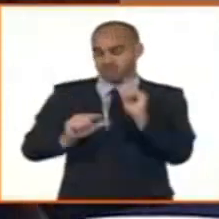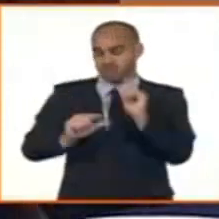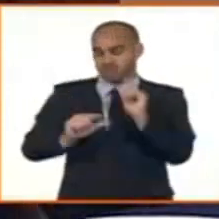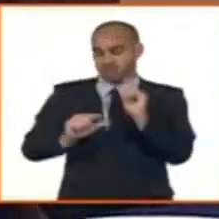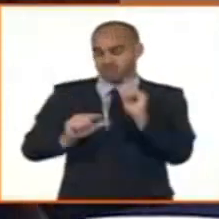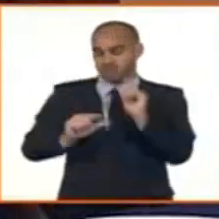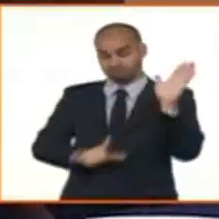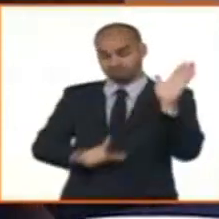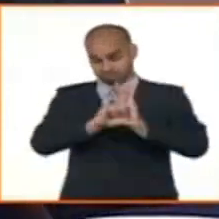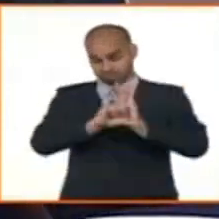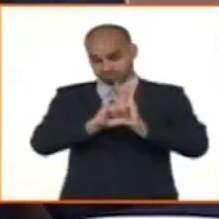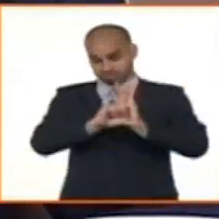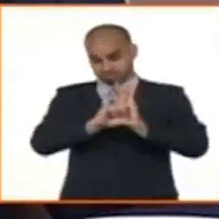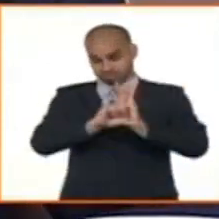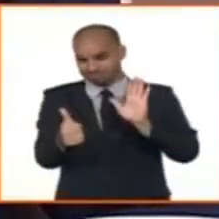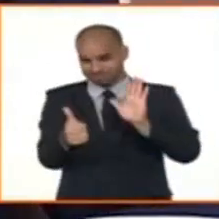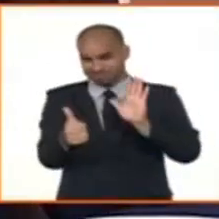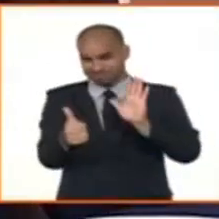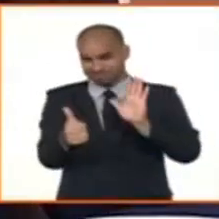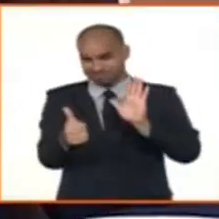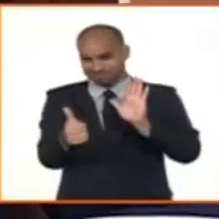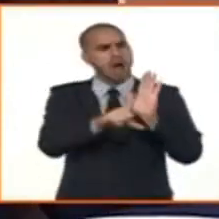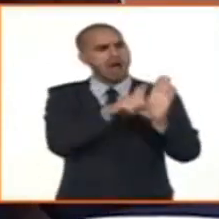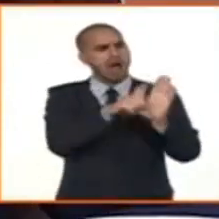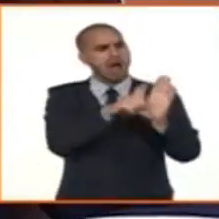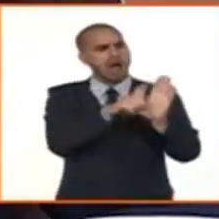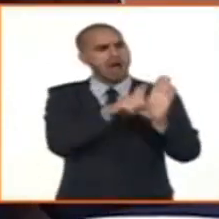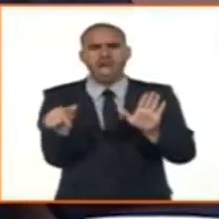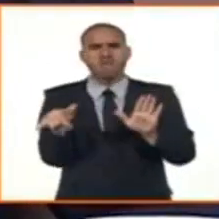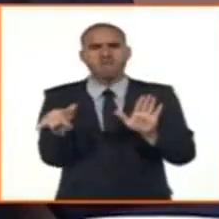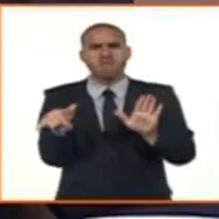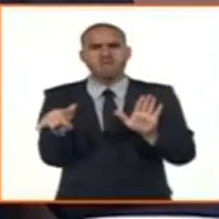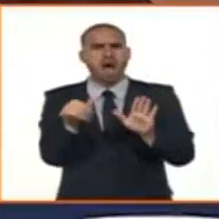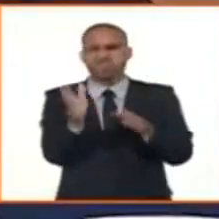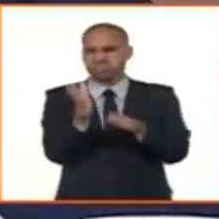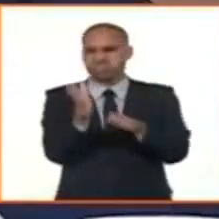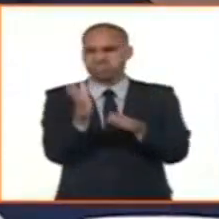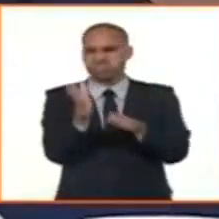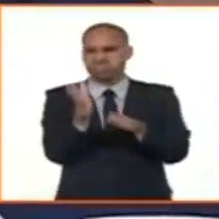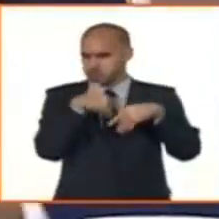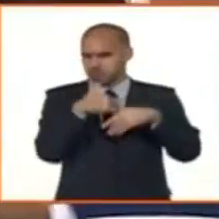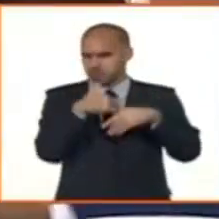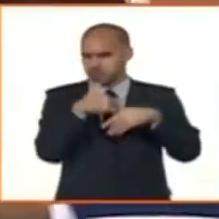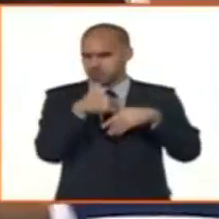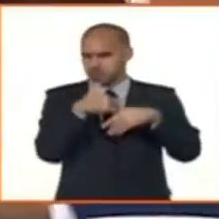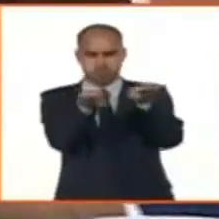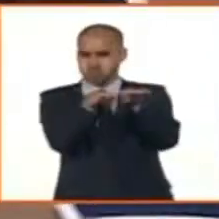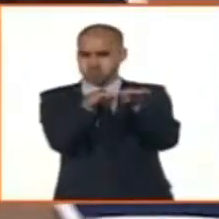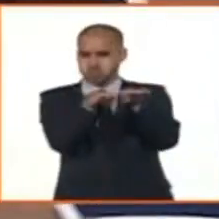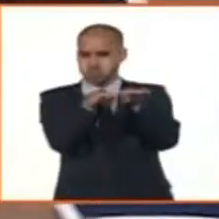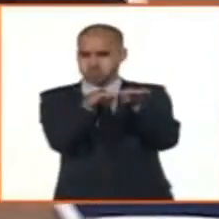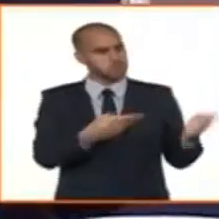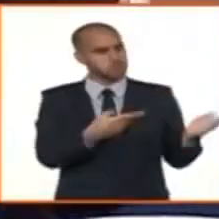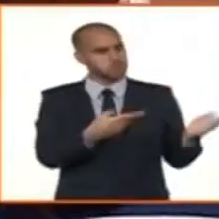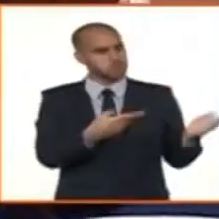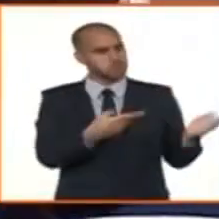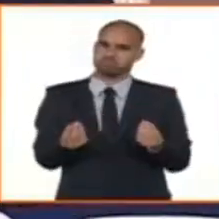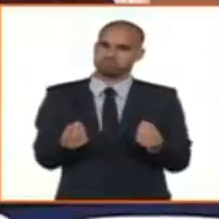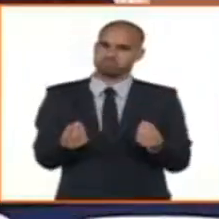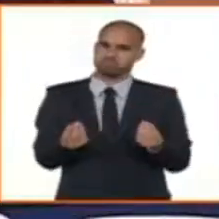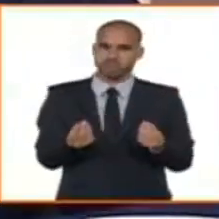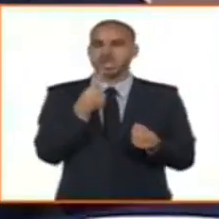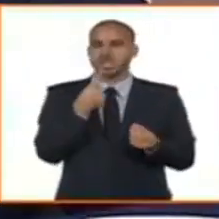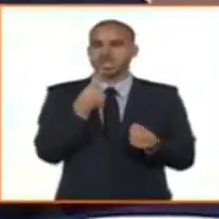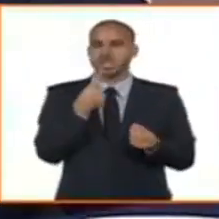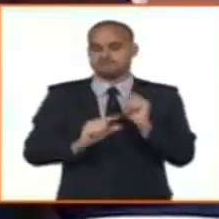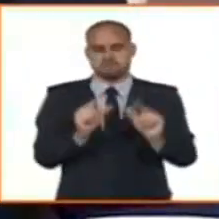irregulares. Eso es un elemento también significativo en este caso. Esa política, que ya hemos dicho, de estímulos y beneficios a los migrantes